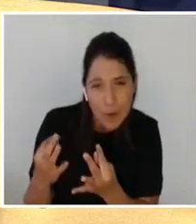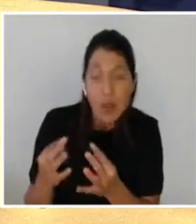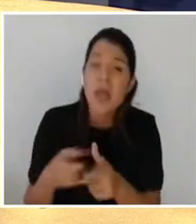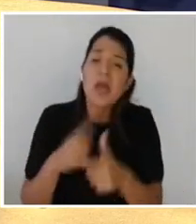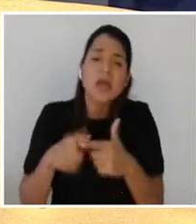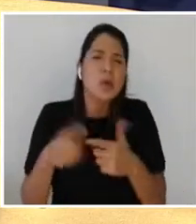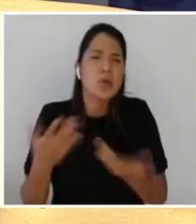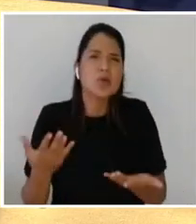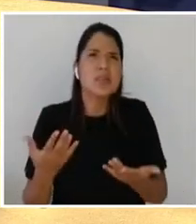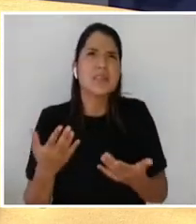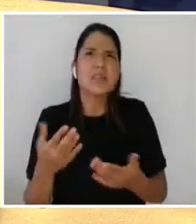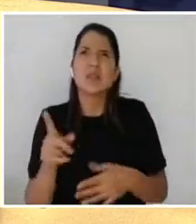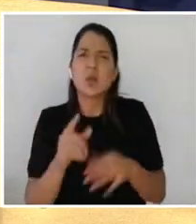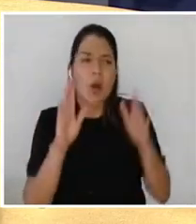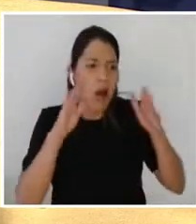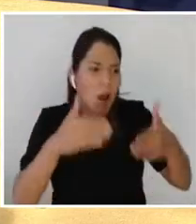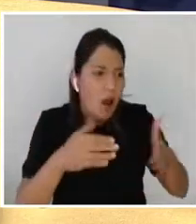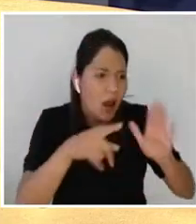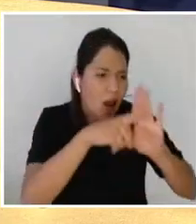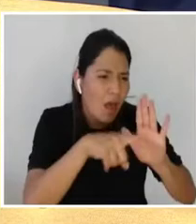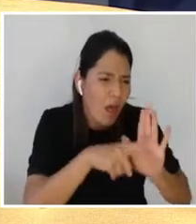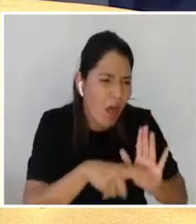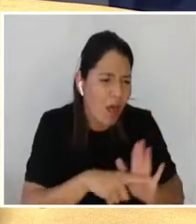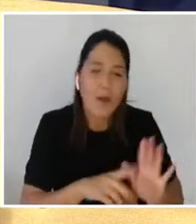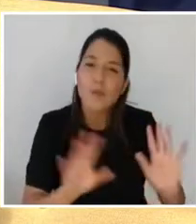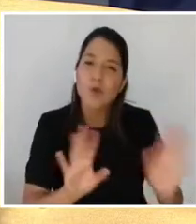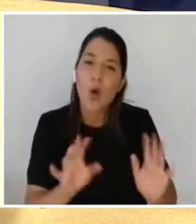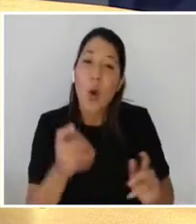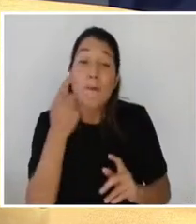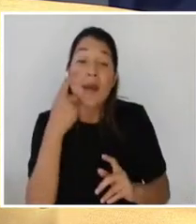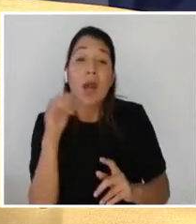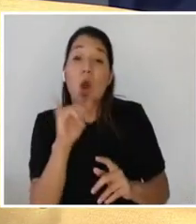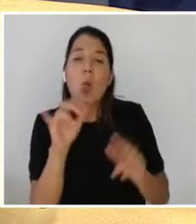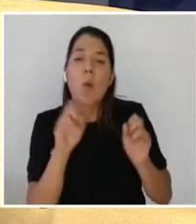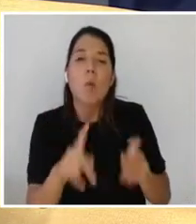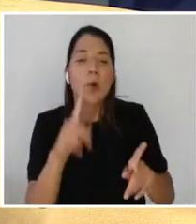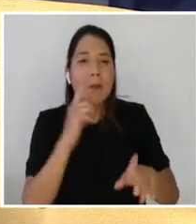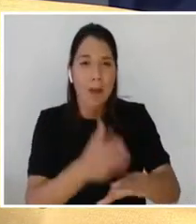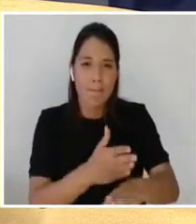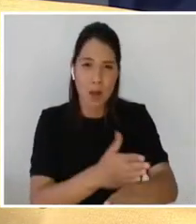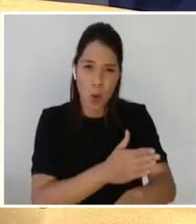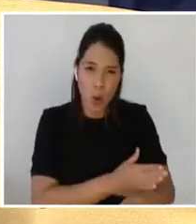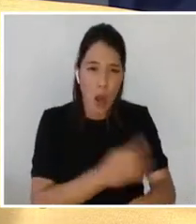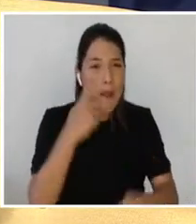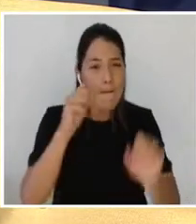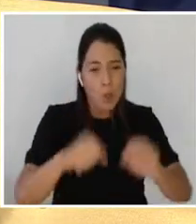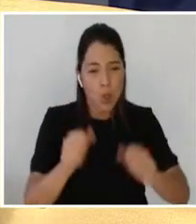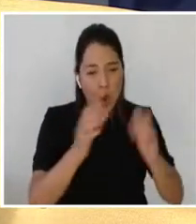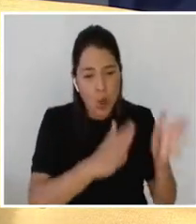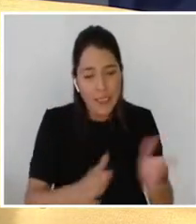verlo negativo, hay que verlo como una oportunidad de mejora, de organizarse mejor y así. Y bueno, ya